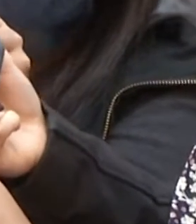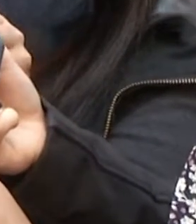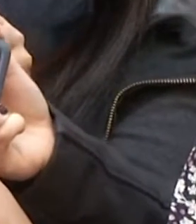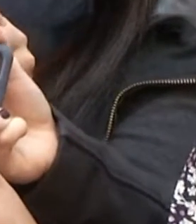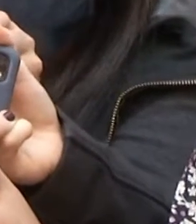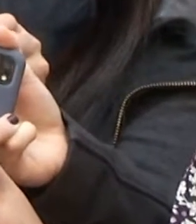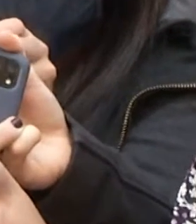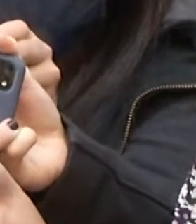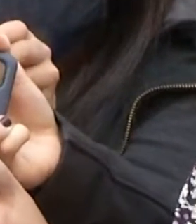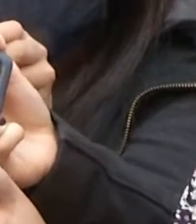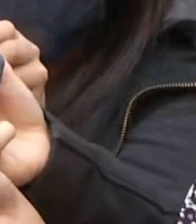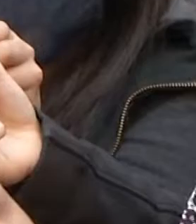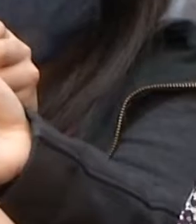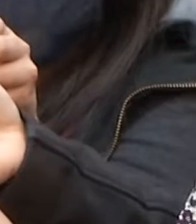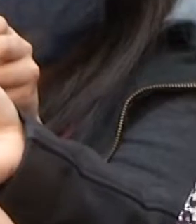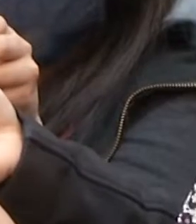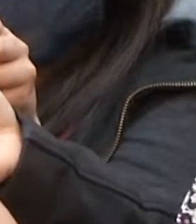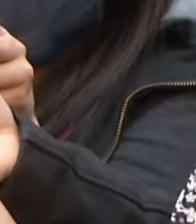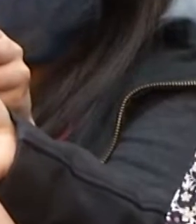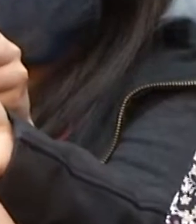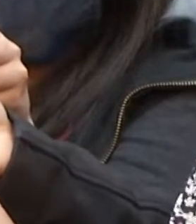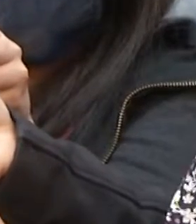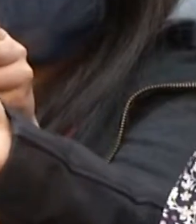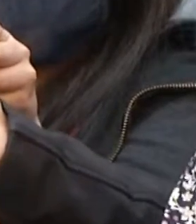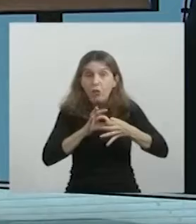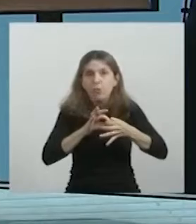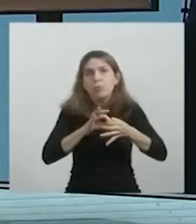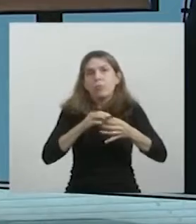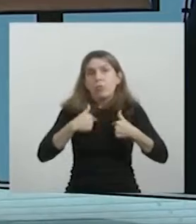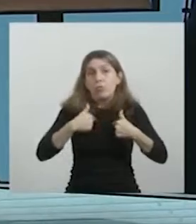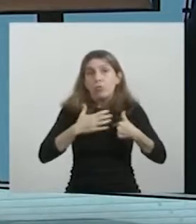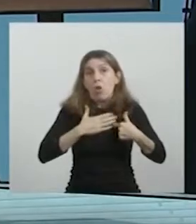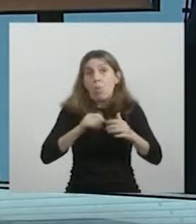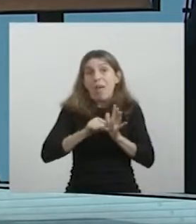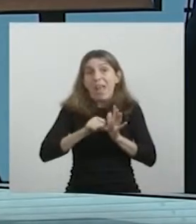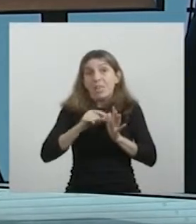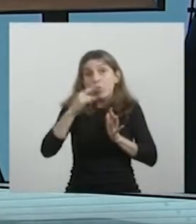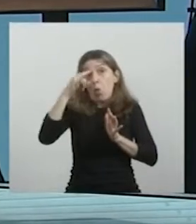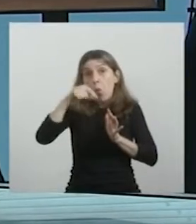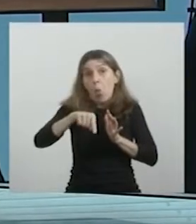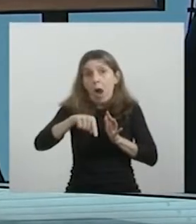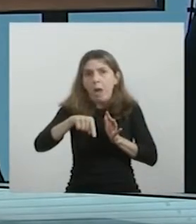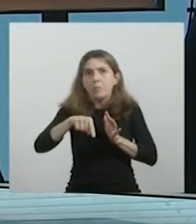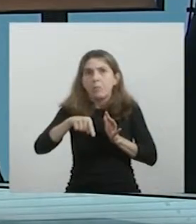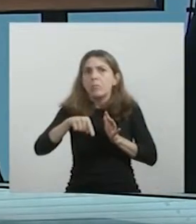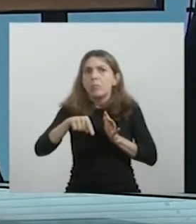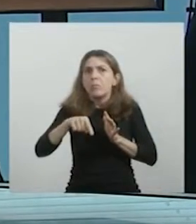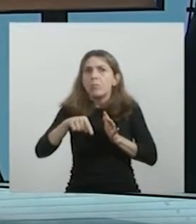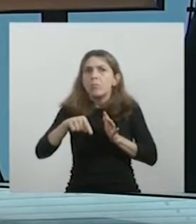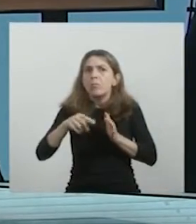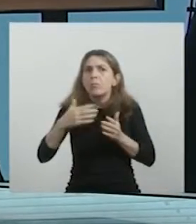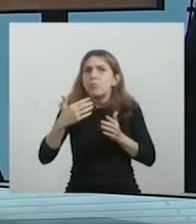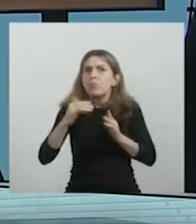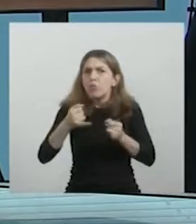a distintas velocidades, llámenle, como ya se conversó con Corea del Sur, o que se flexibilice la